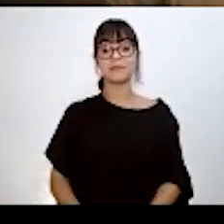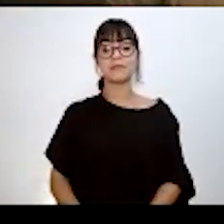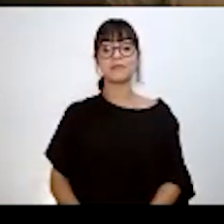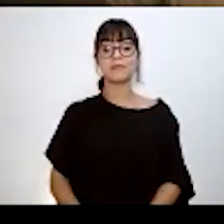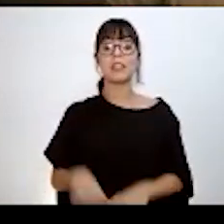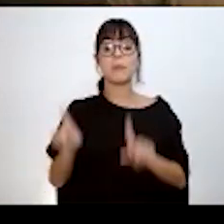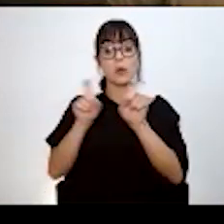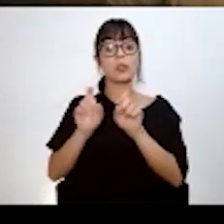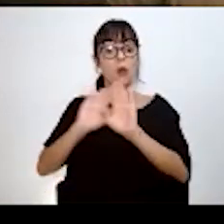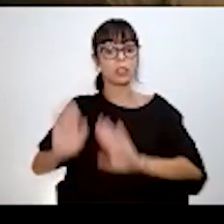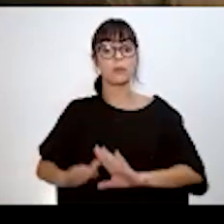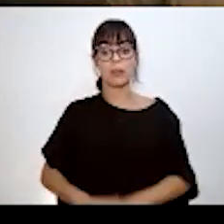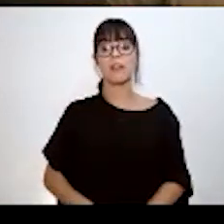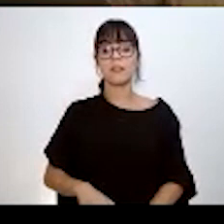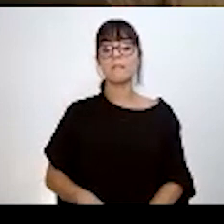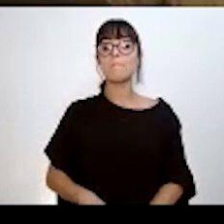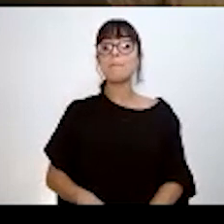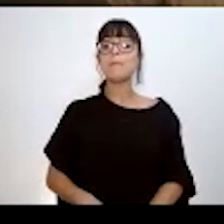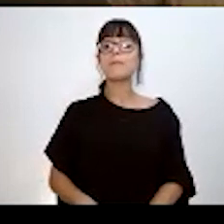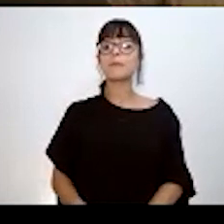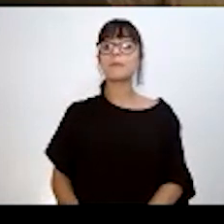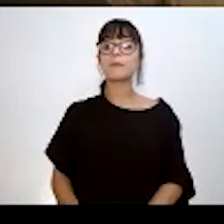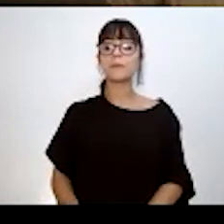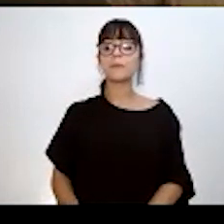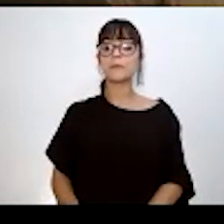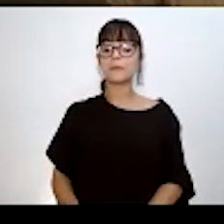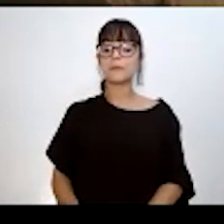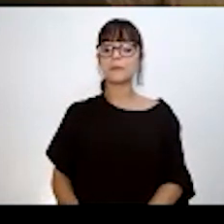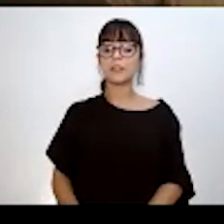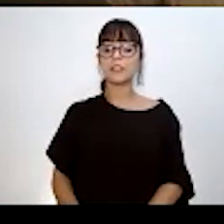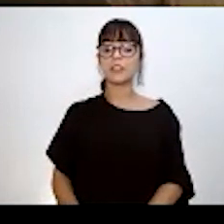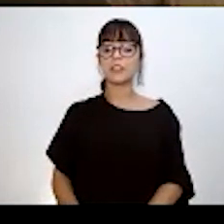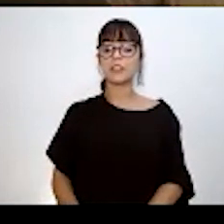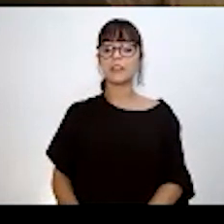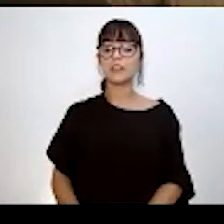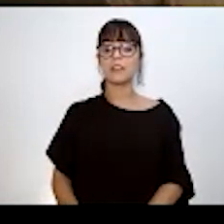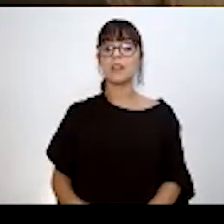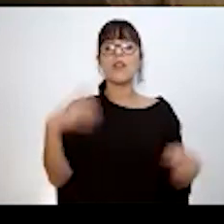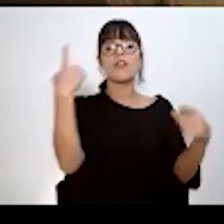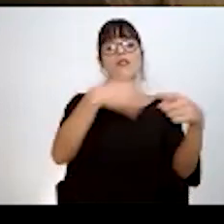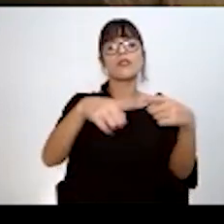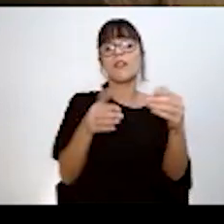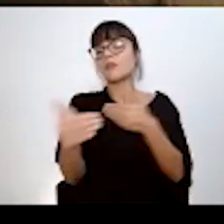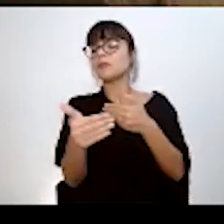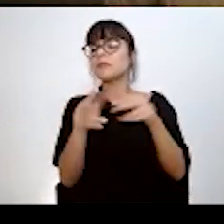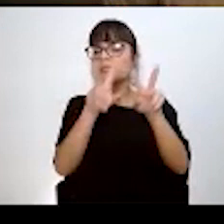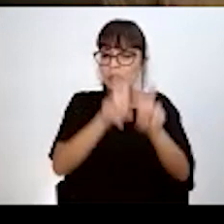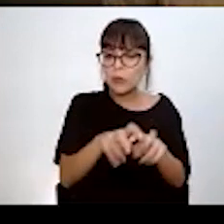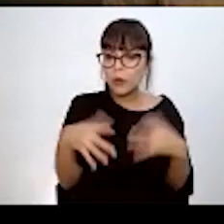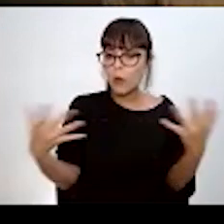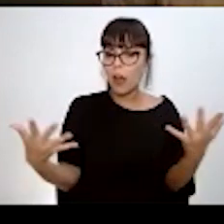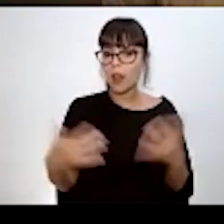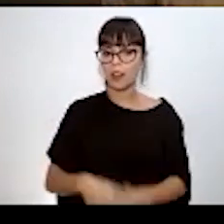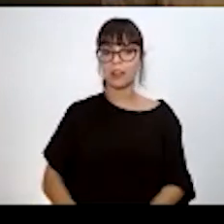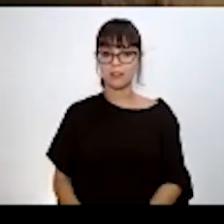sería, pregunta Juan Manuel Caballero, ¿cuáles serán los siguientes elementos u objetos a estudiar a partir de esta propuesta de modelo de trabajo presentada?